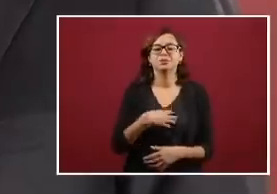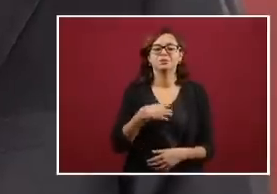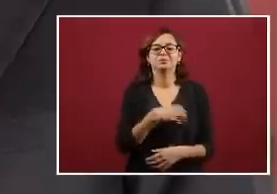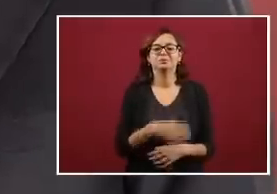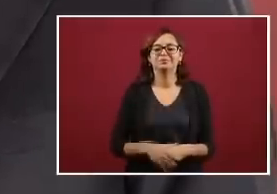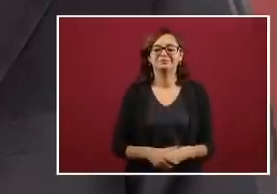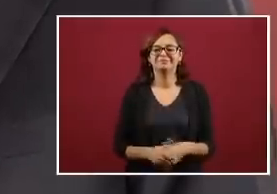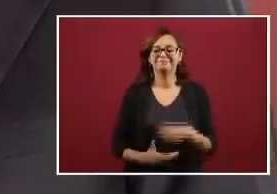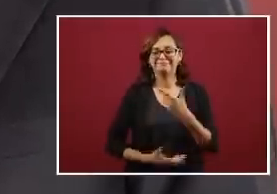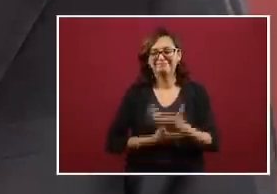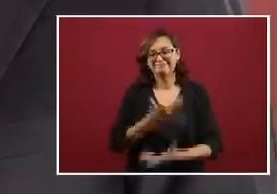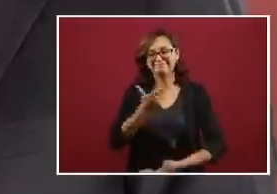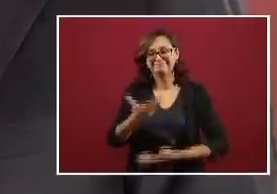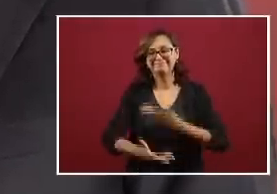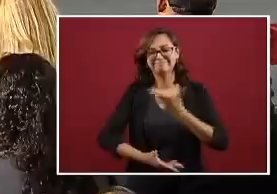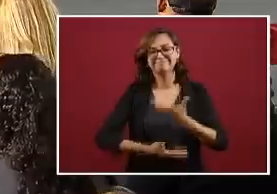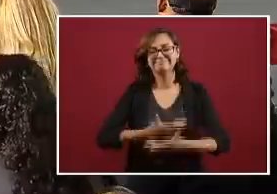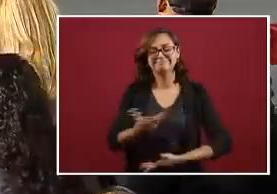poder servir.